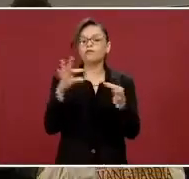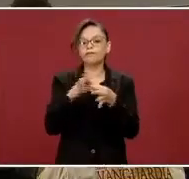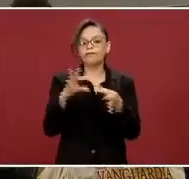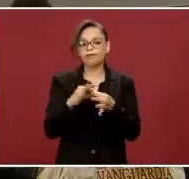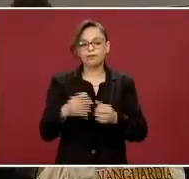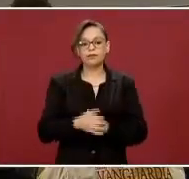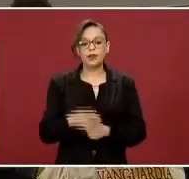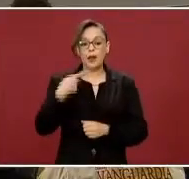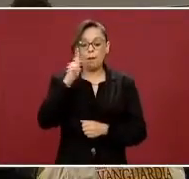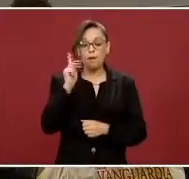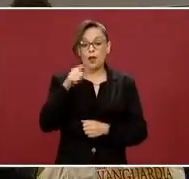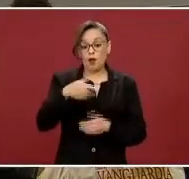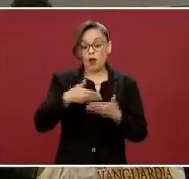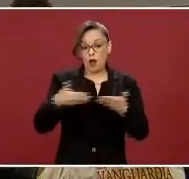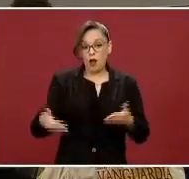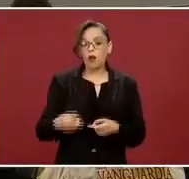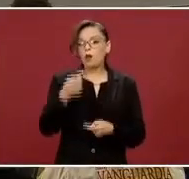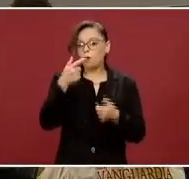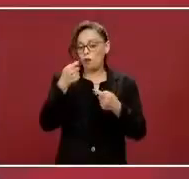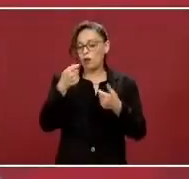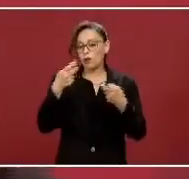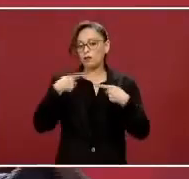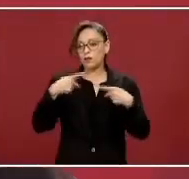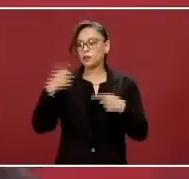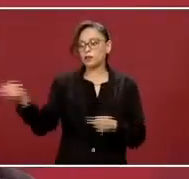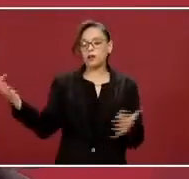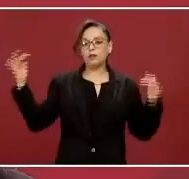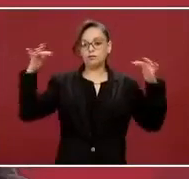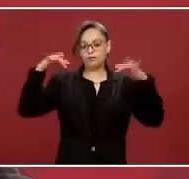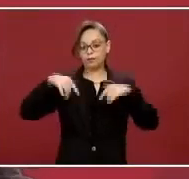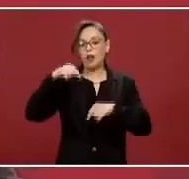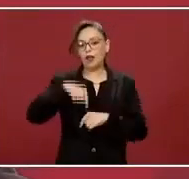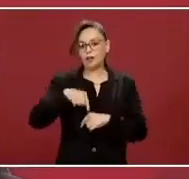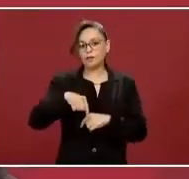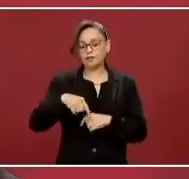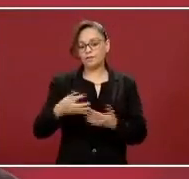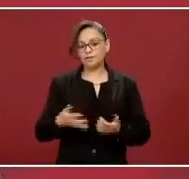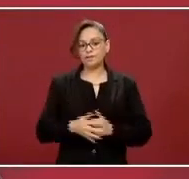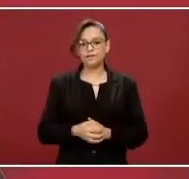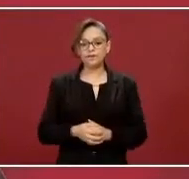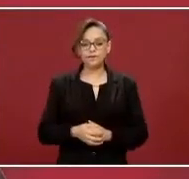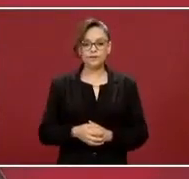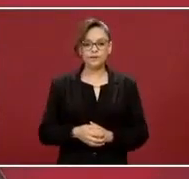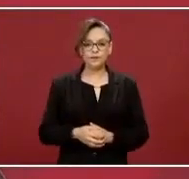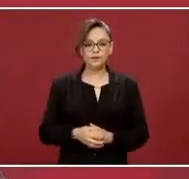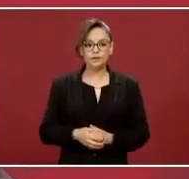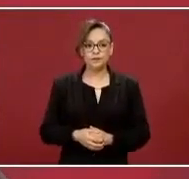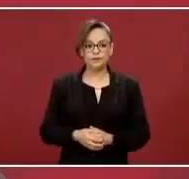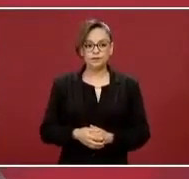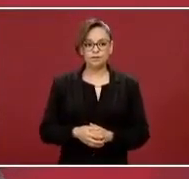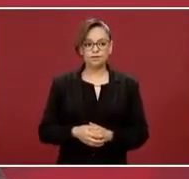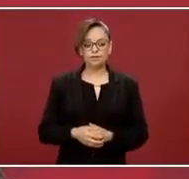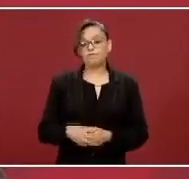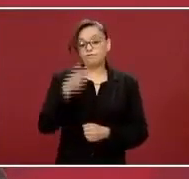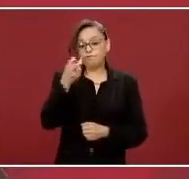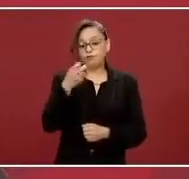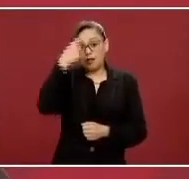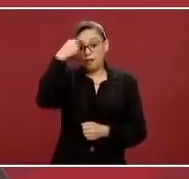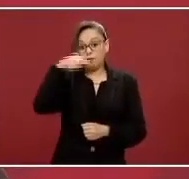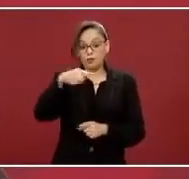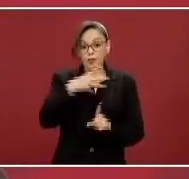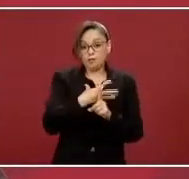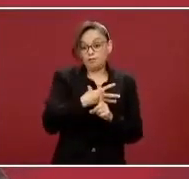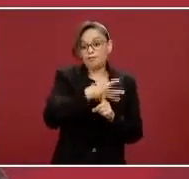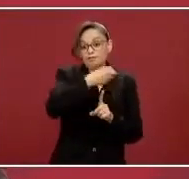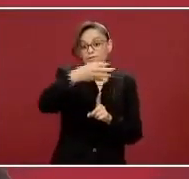gente que se reúne aquí, son poquitos los que se desplazan, entonces la contribución que hace respecto a la epidemia es